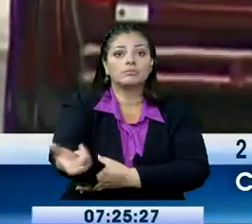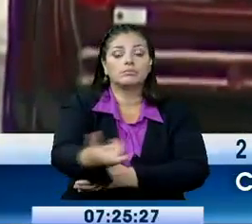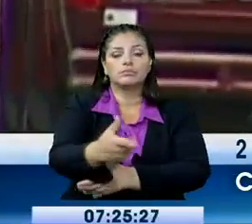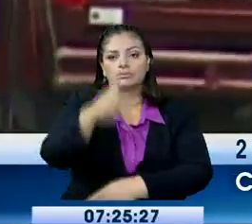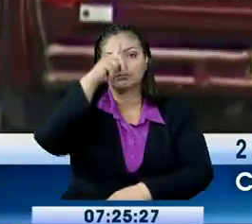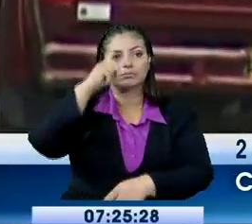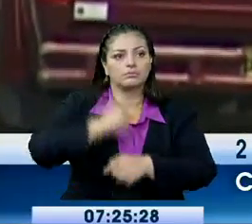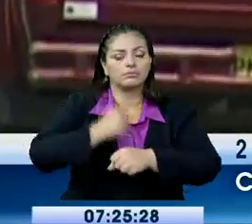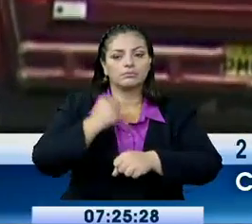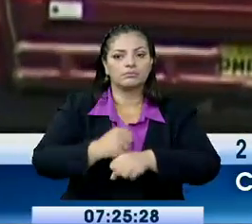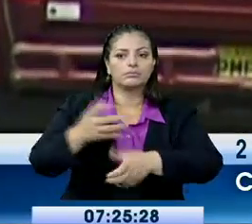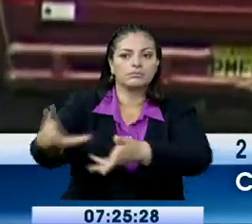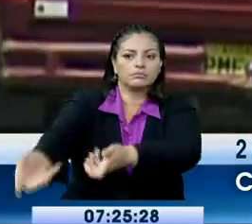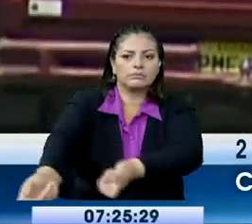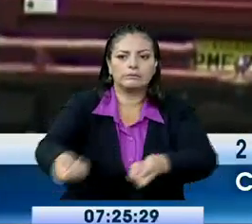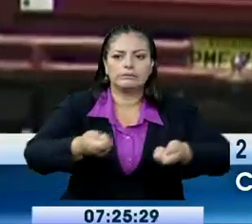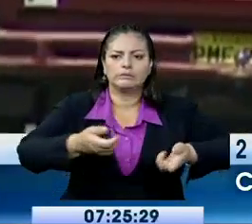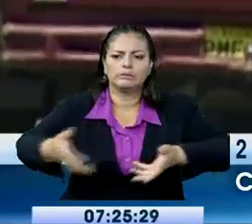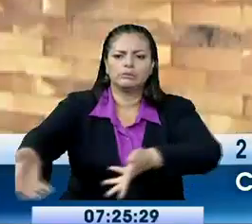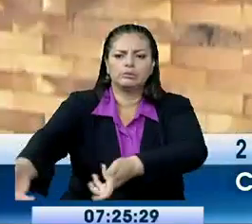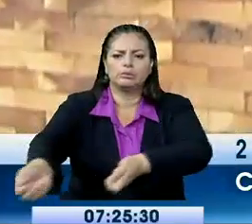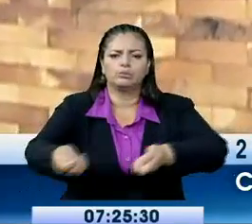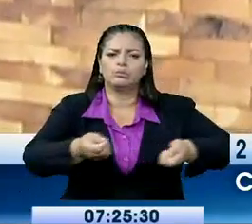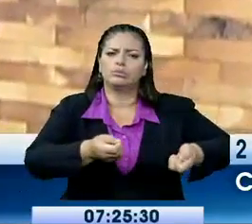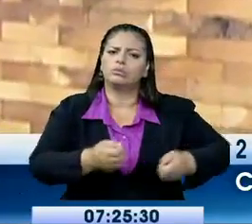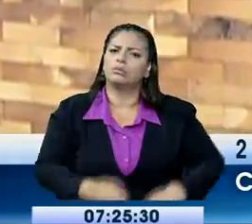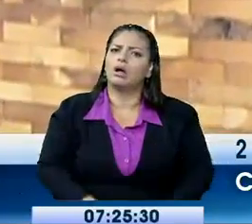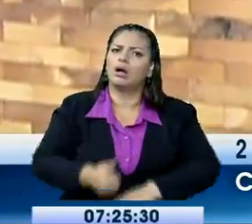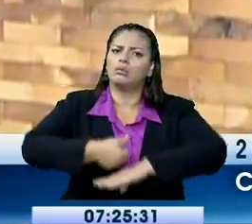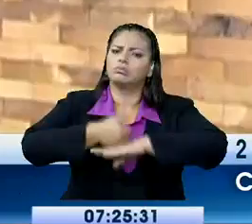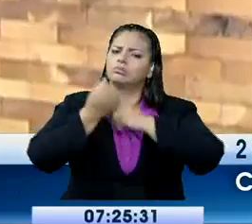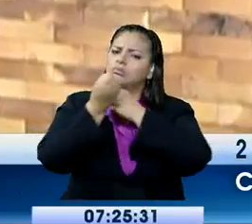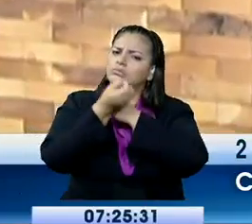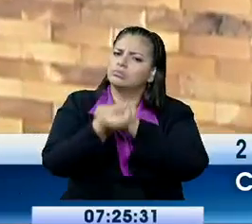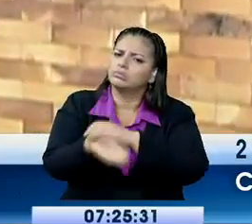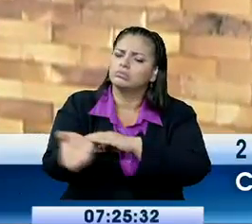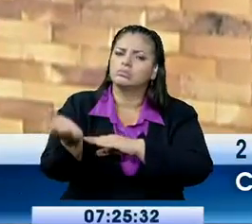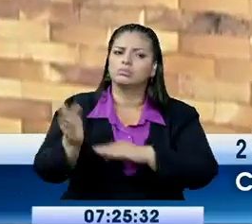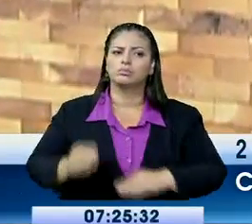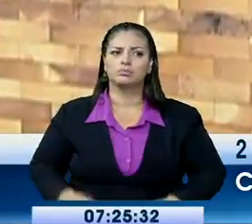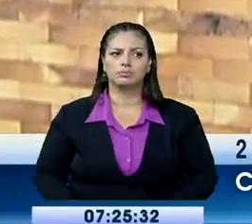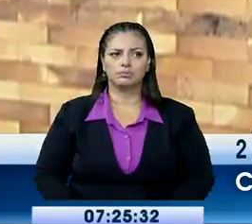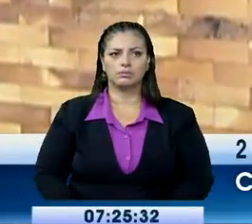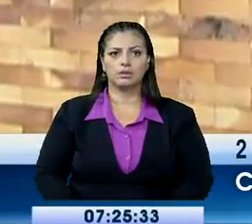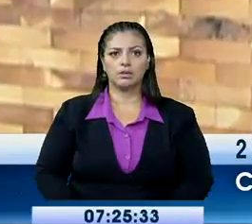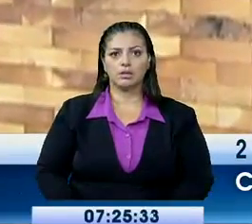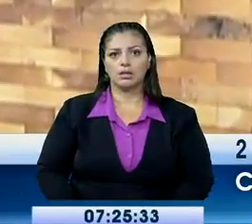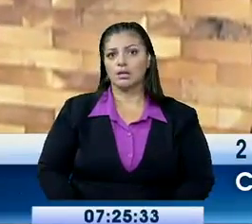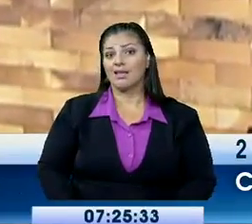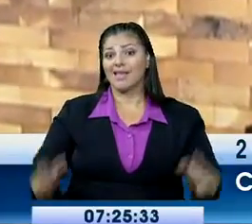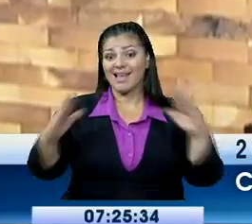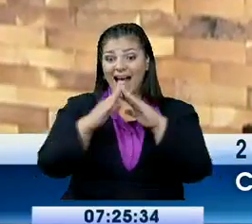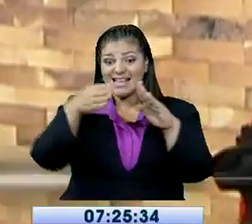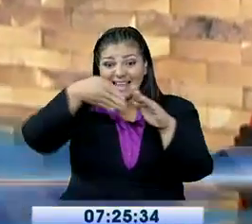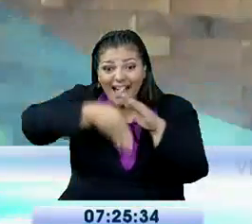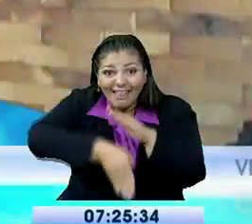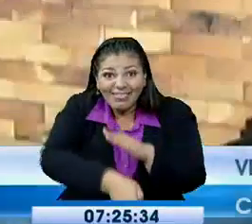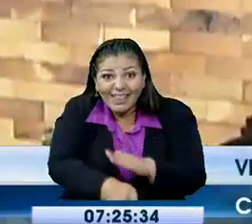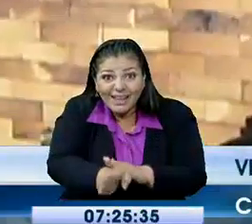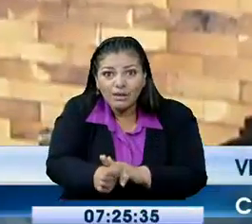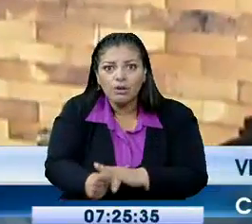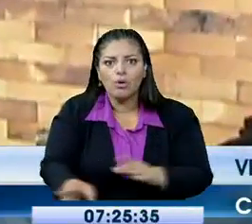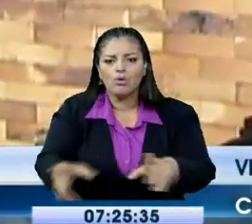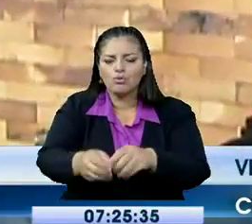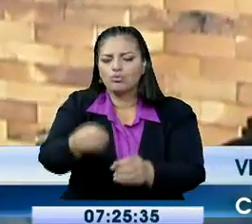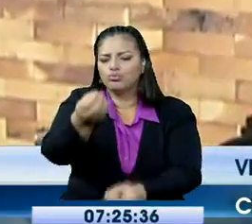este tipo de accidentes no se vuelvan a repetir, las autoridades recomiendan lo siguiente. Si alguna fogata la encendemos en el interior o